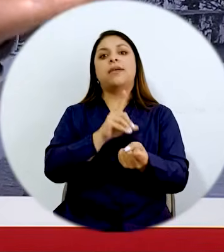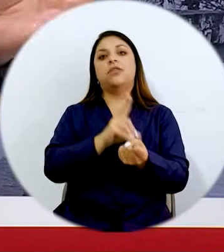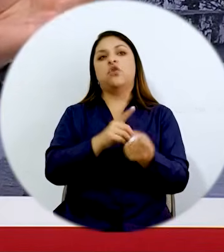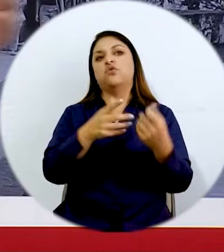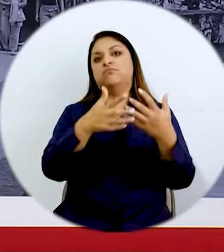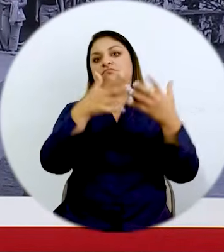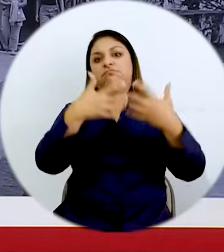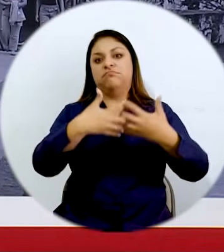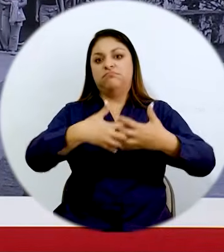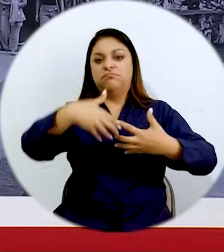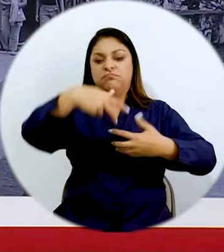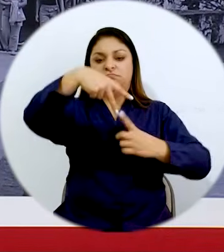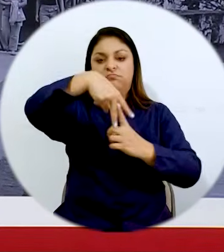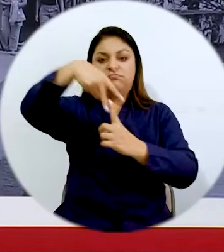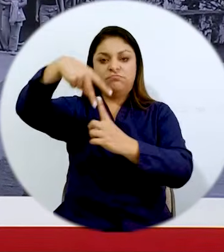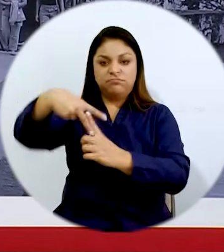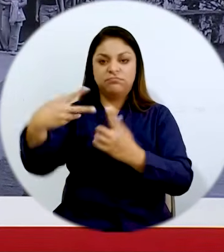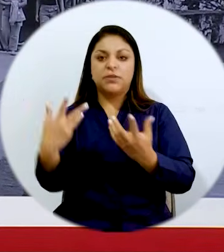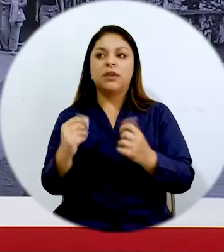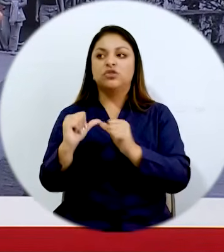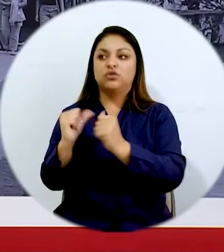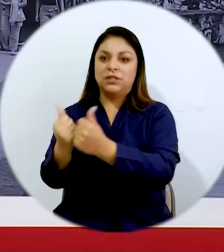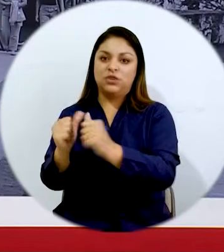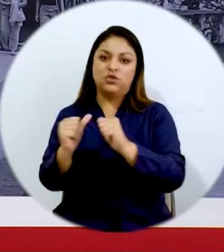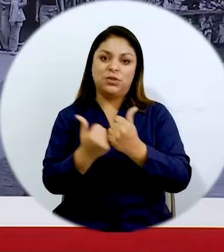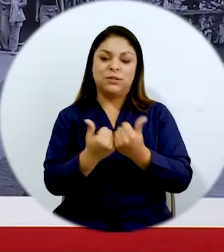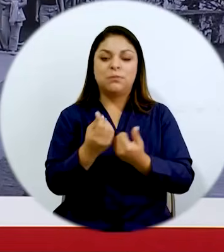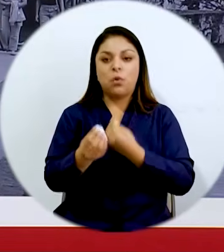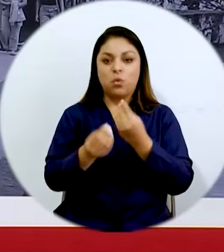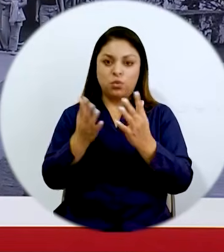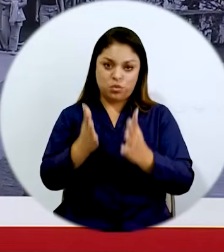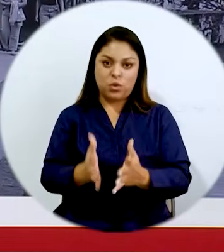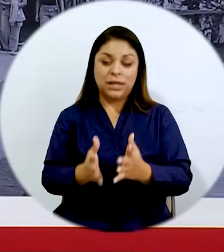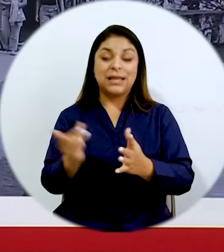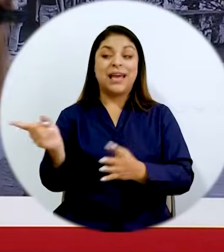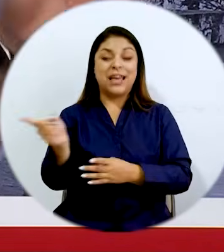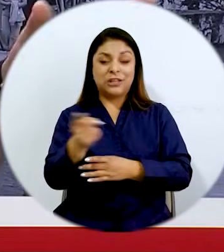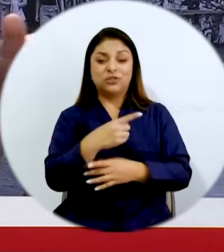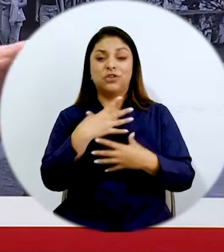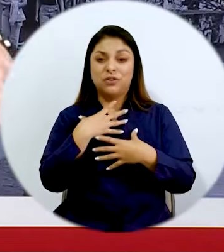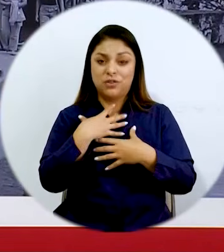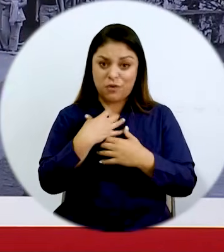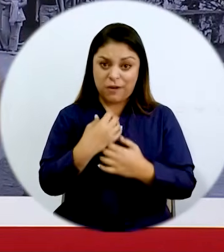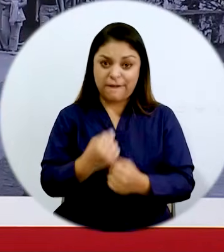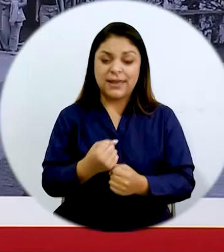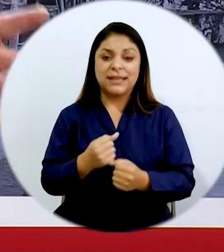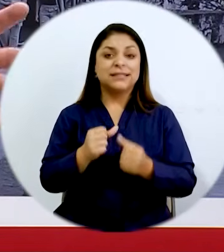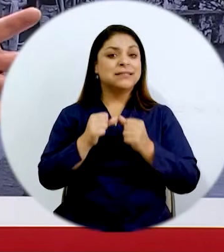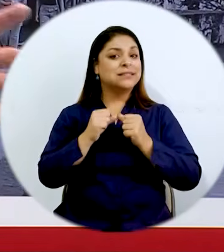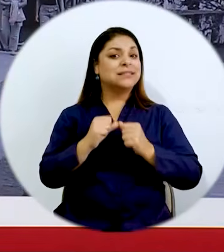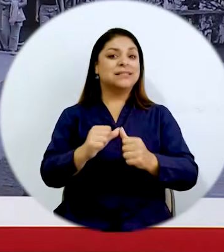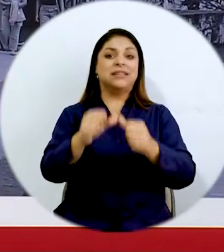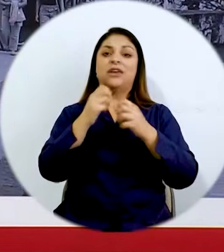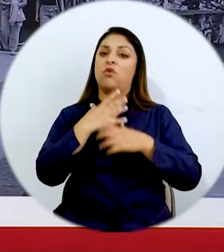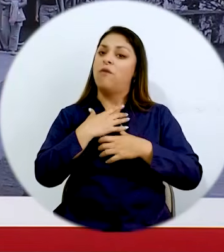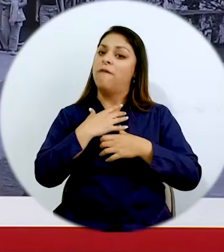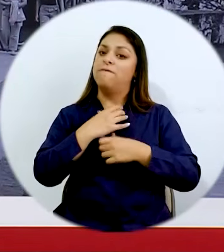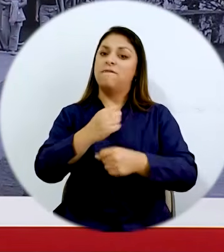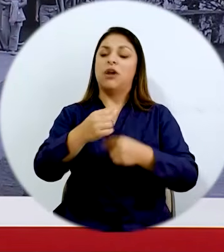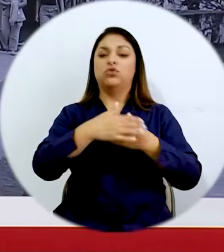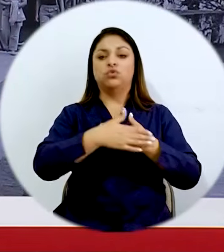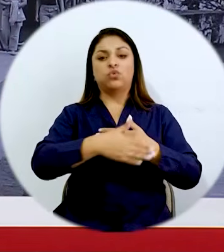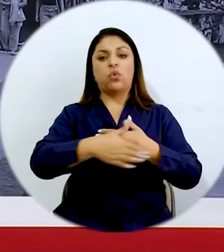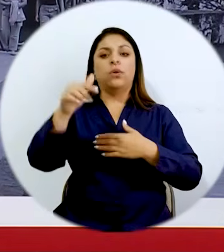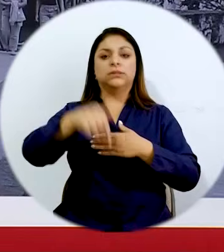grandes cooperativas o de pequeñas cooperativas, asociaciones de productores que confiaron y que han seguido confiando durante todo